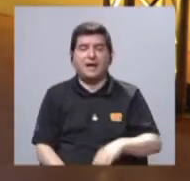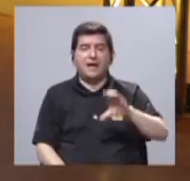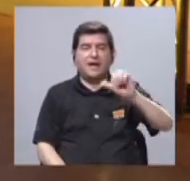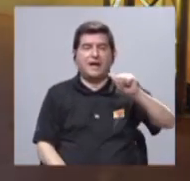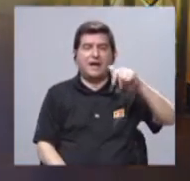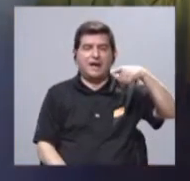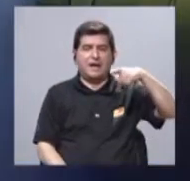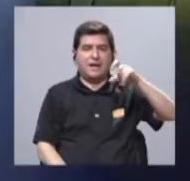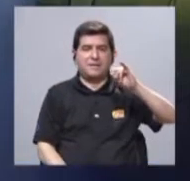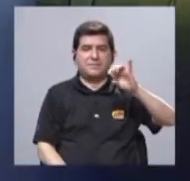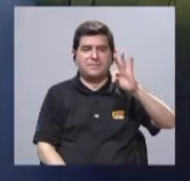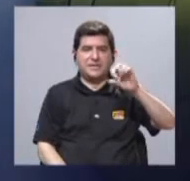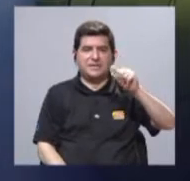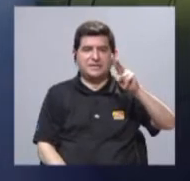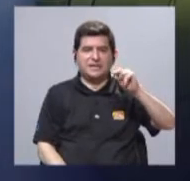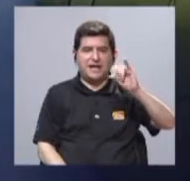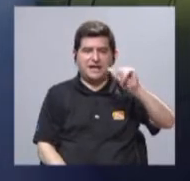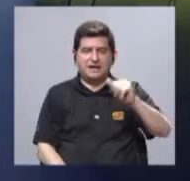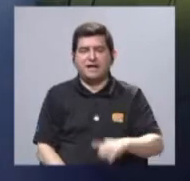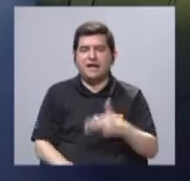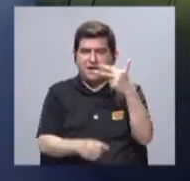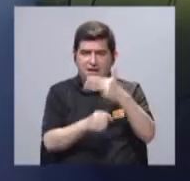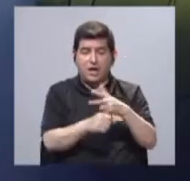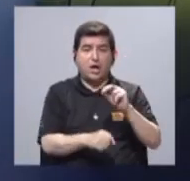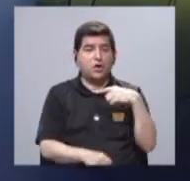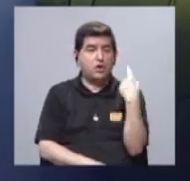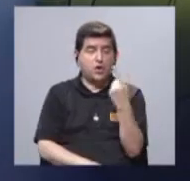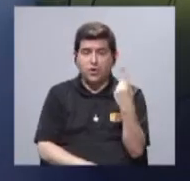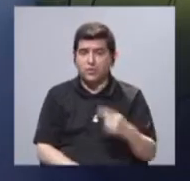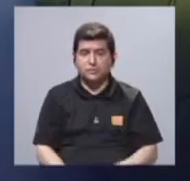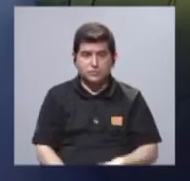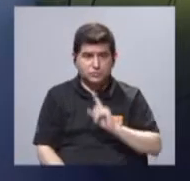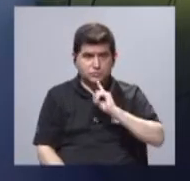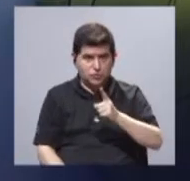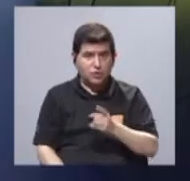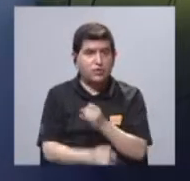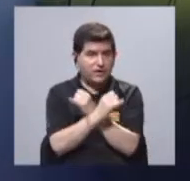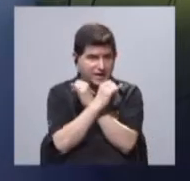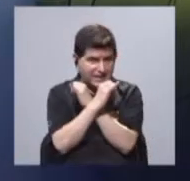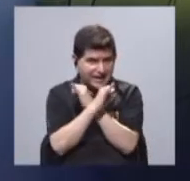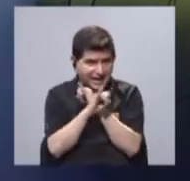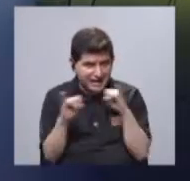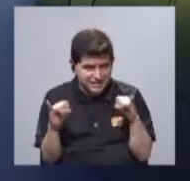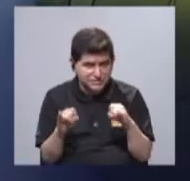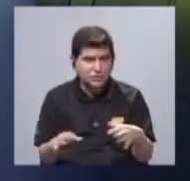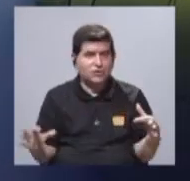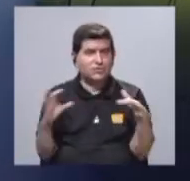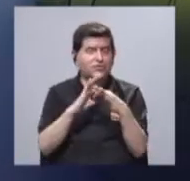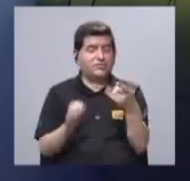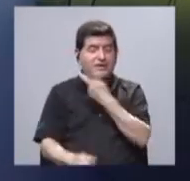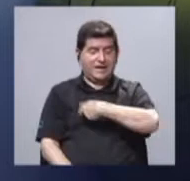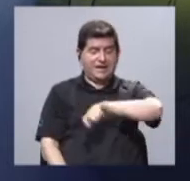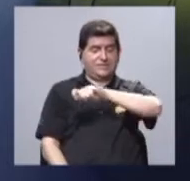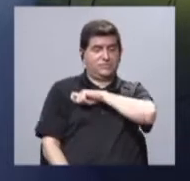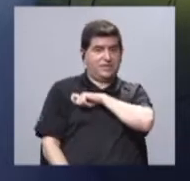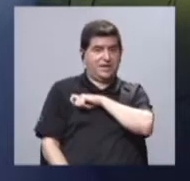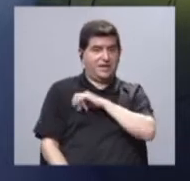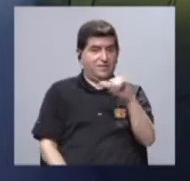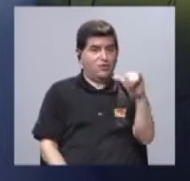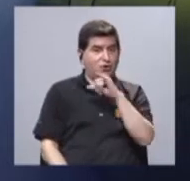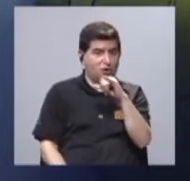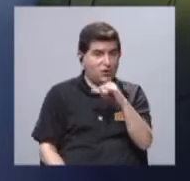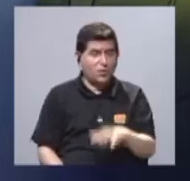Guatemala. Es decir, estos pronunciamientos no solo fueron pronunciamientos de independencia con relación a España,